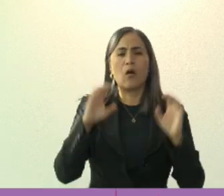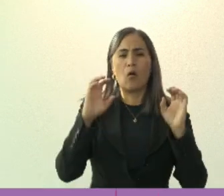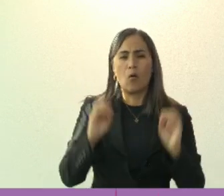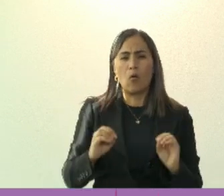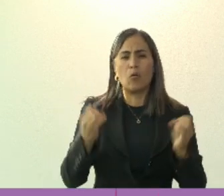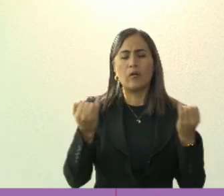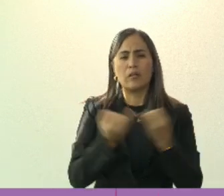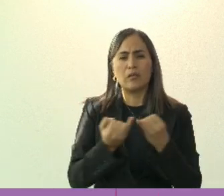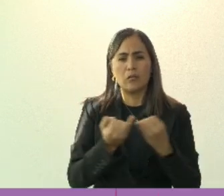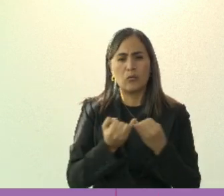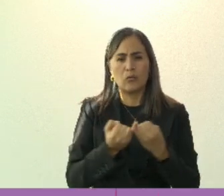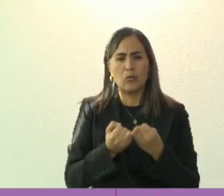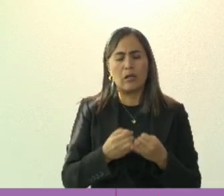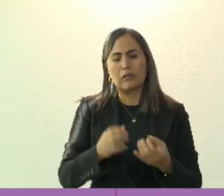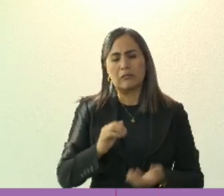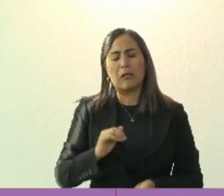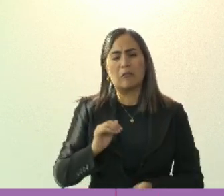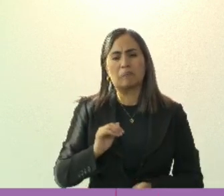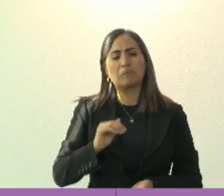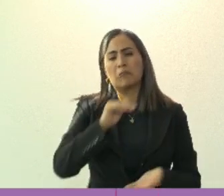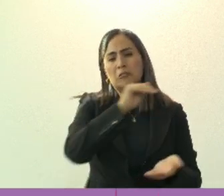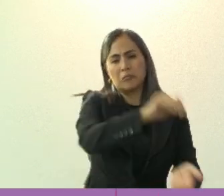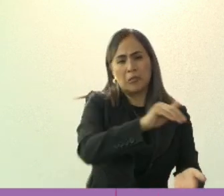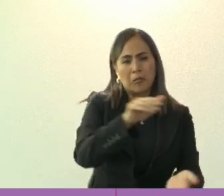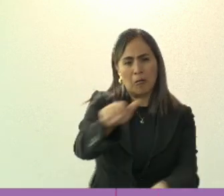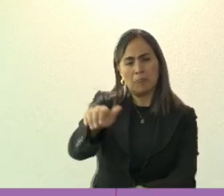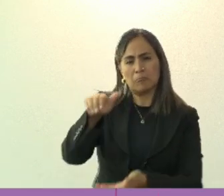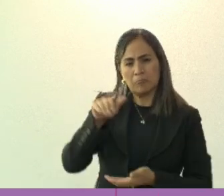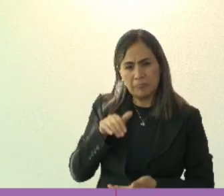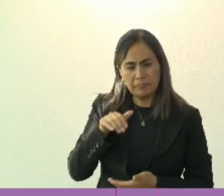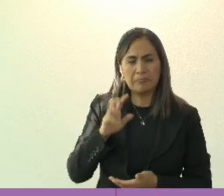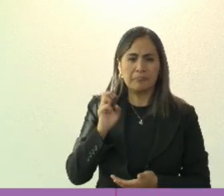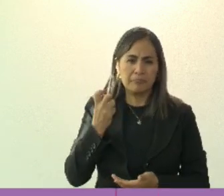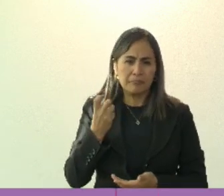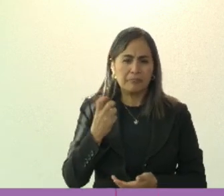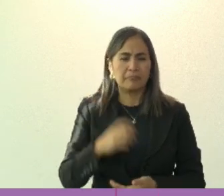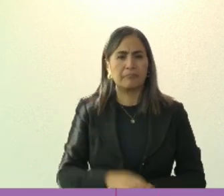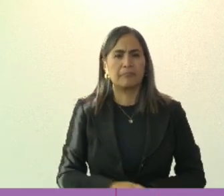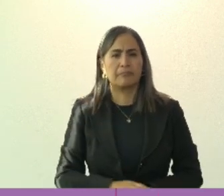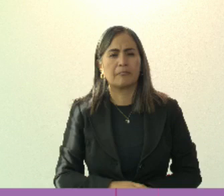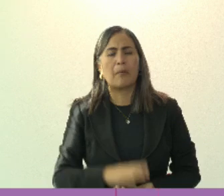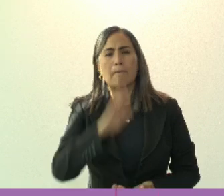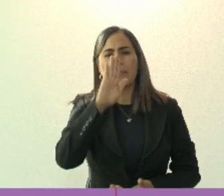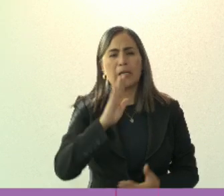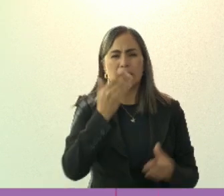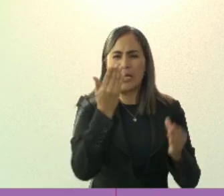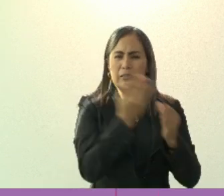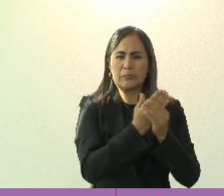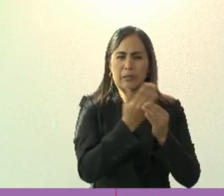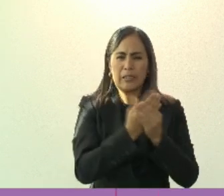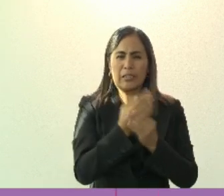ante un acto de entrega-recepción. Esto sería como hacer un expediente único